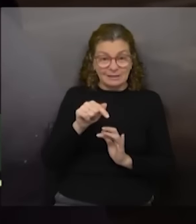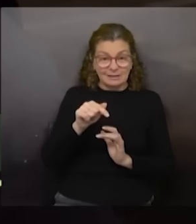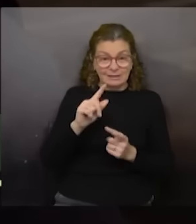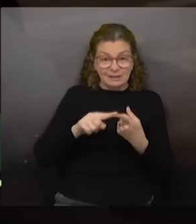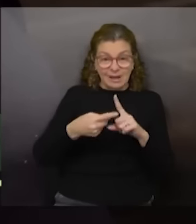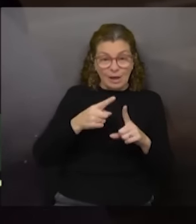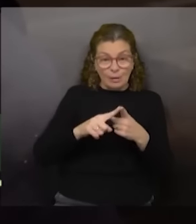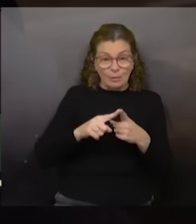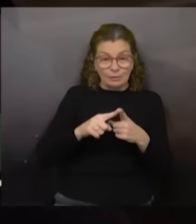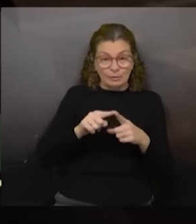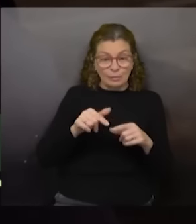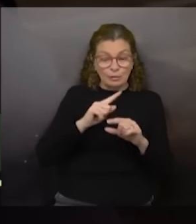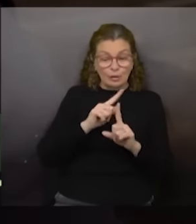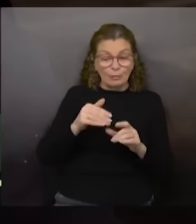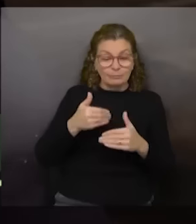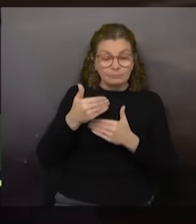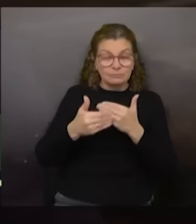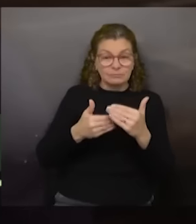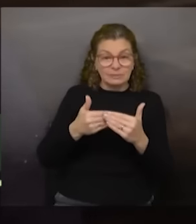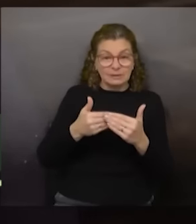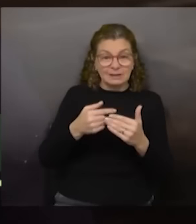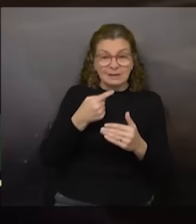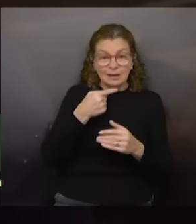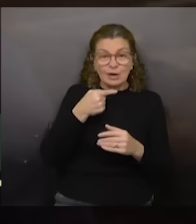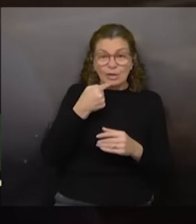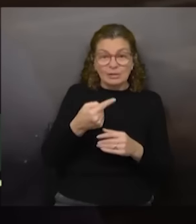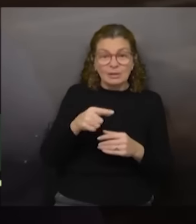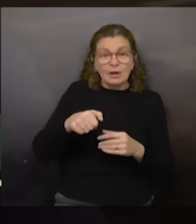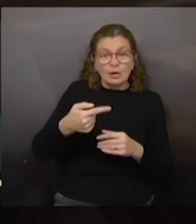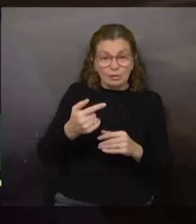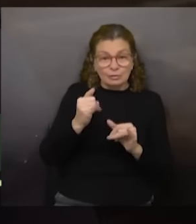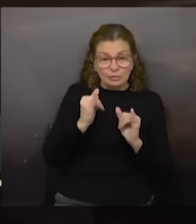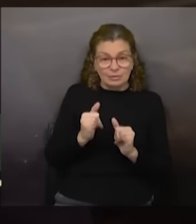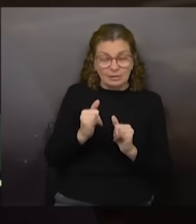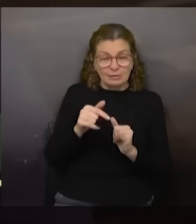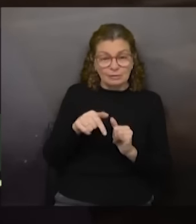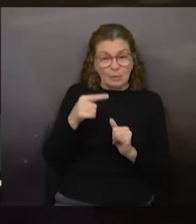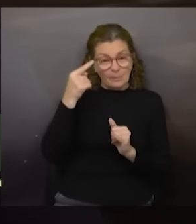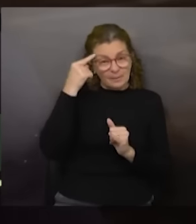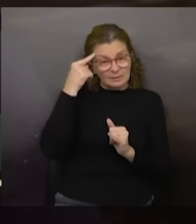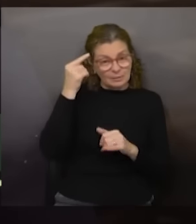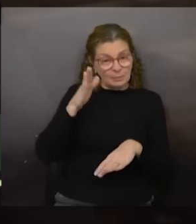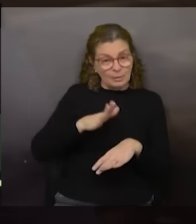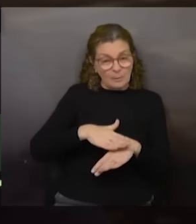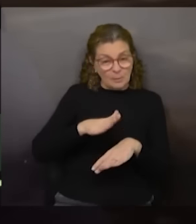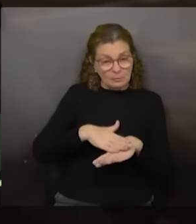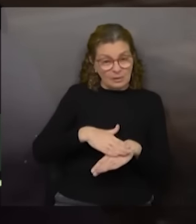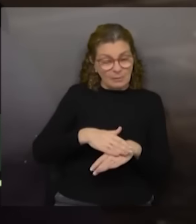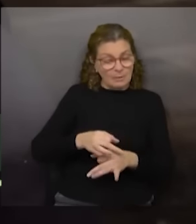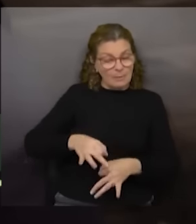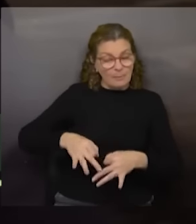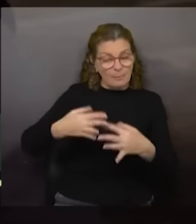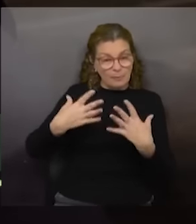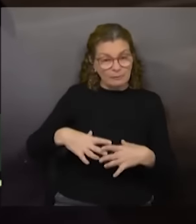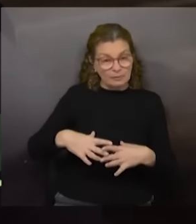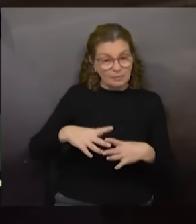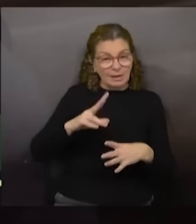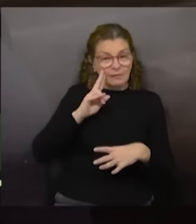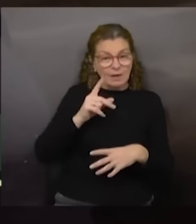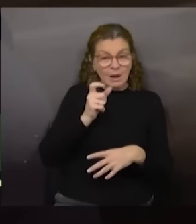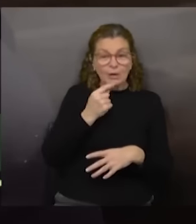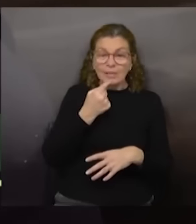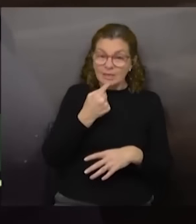acuerdo no no prosperó Qué nos asegura que en el próximo periodo se trate yo creo que acá hay que ser responsables Hay que ser profesionales y hay que mantener la